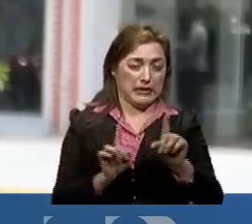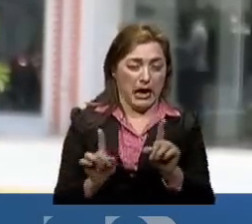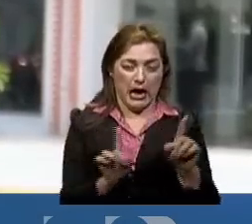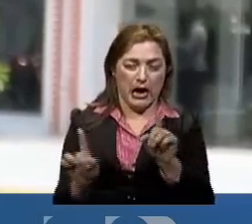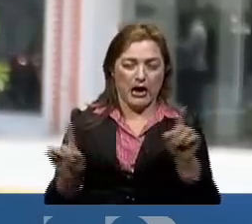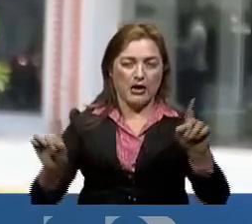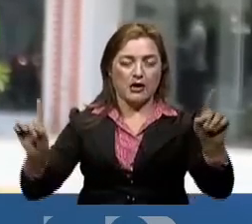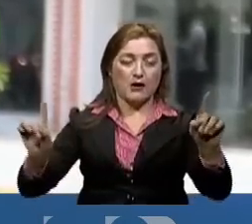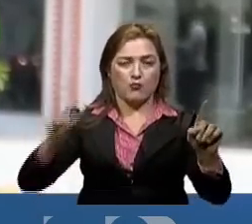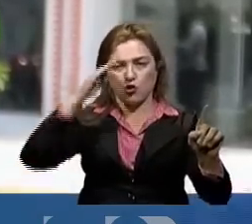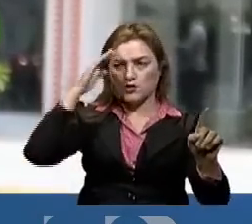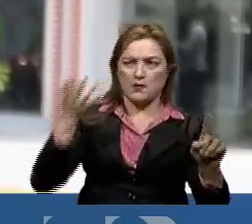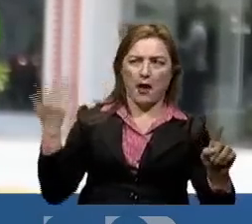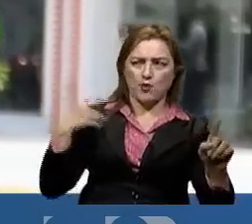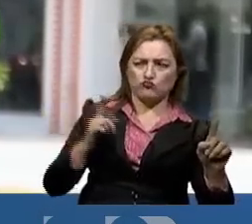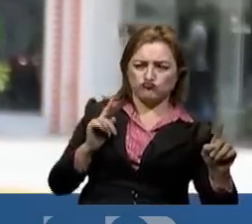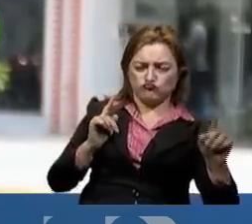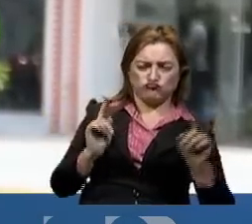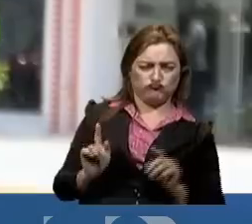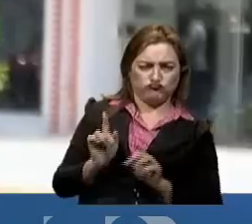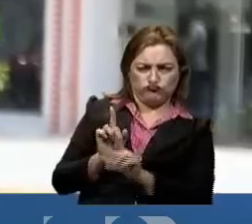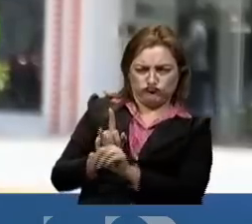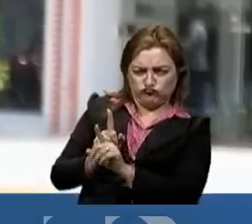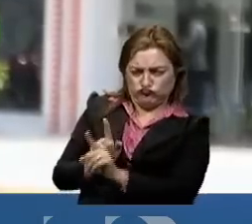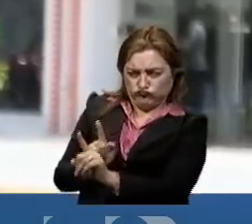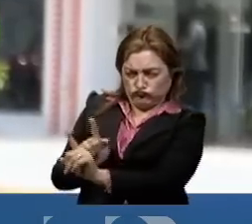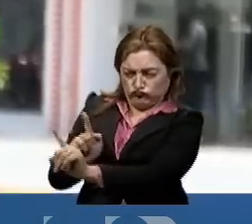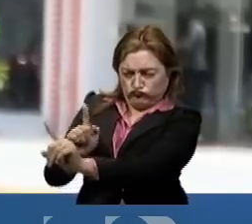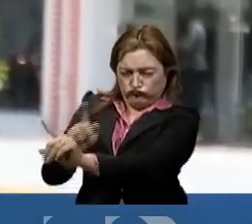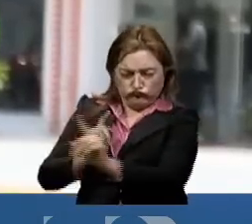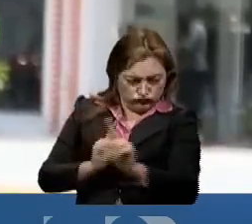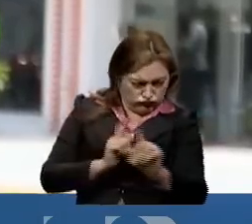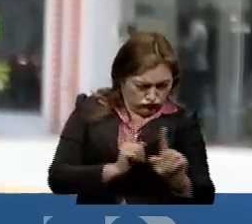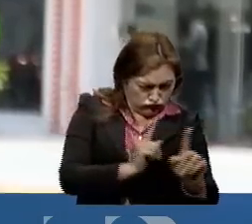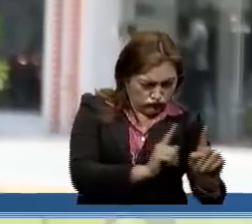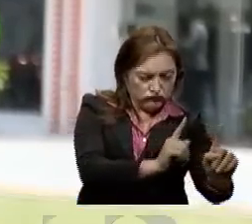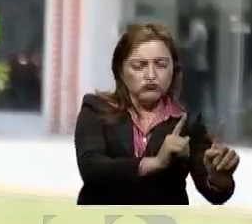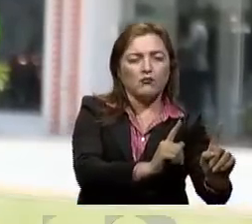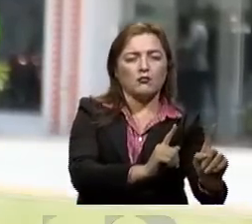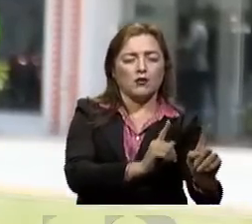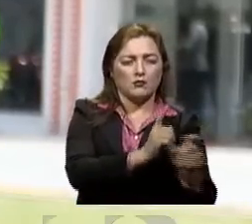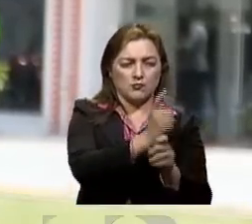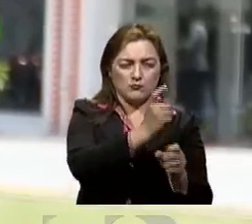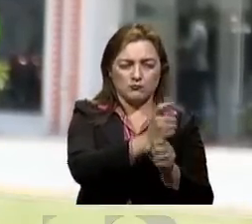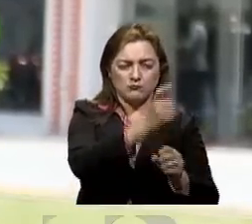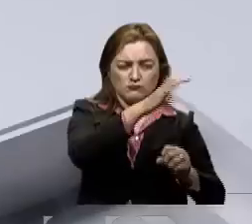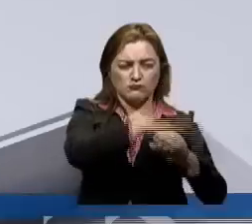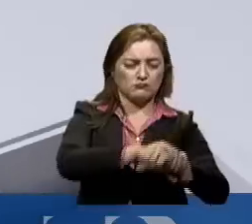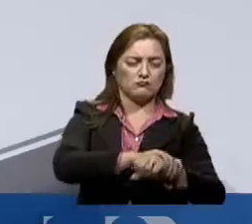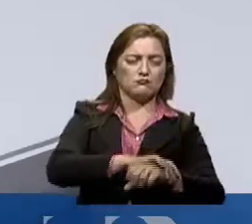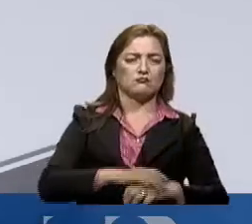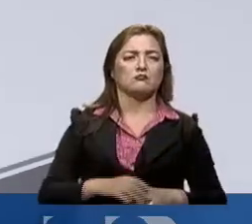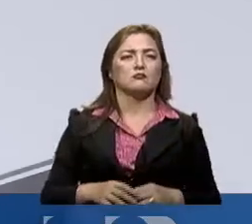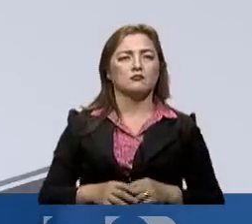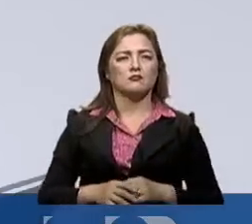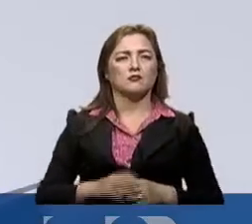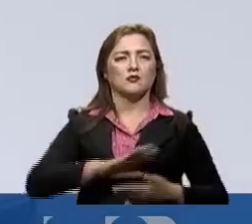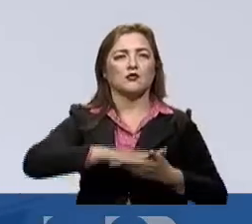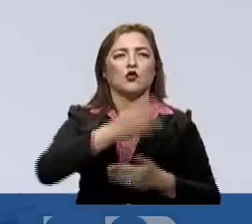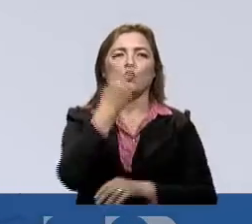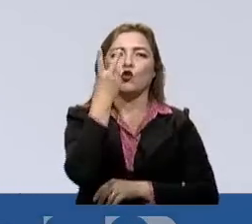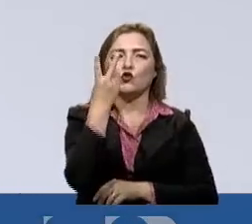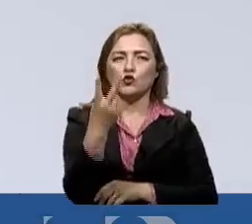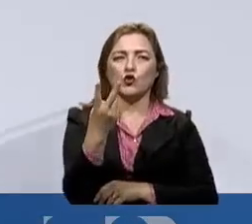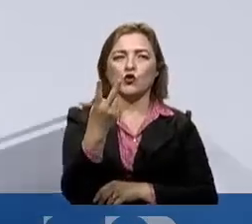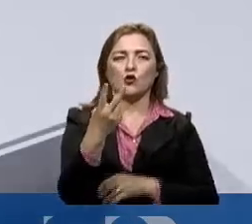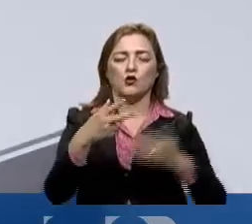nosotros procedemos a separarnos y a correr atrás de los indicados sospechosos para dar en la neutralización. Dos computadoras,